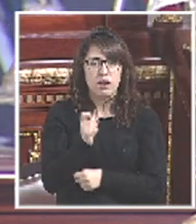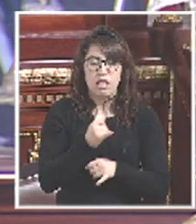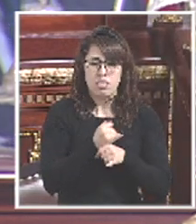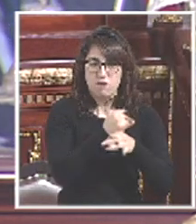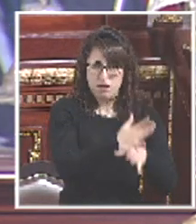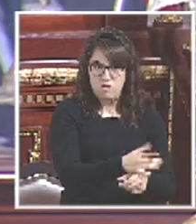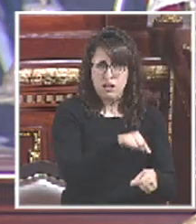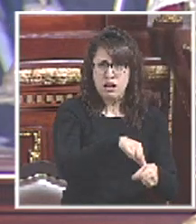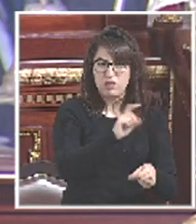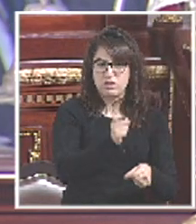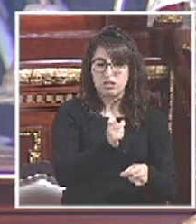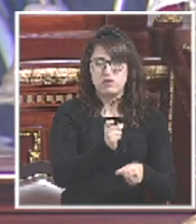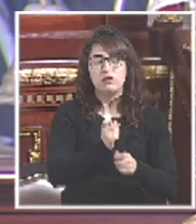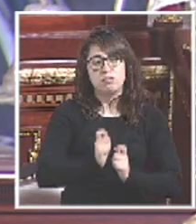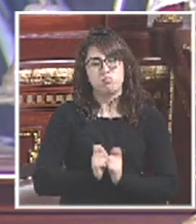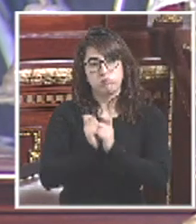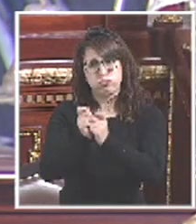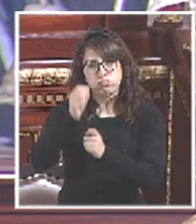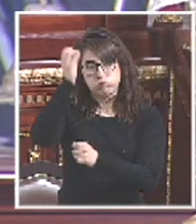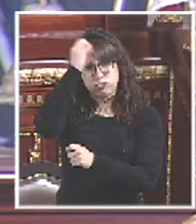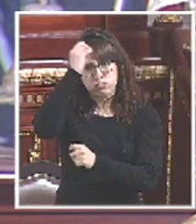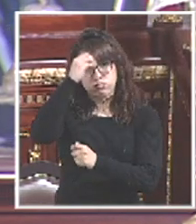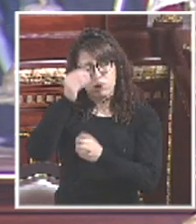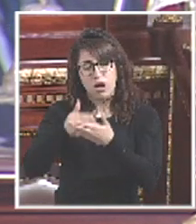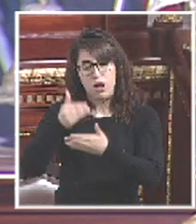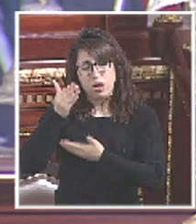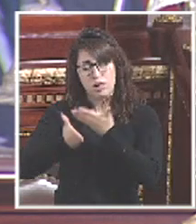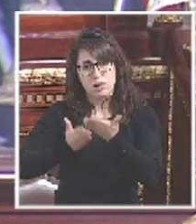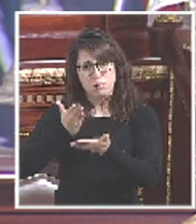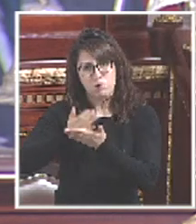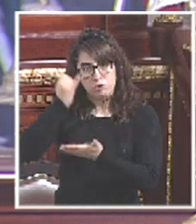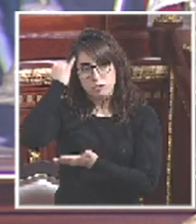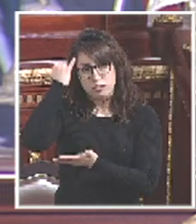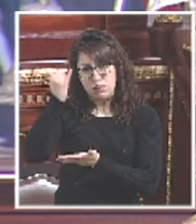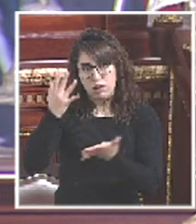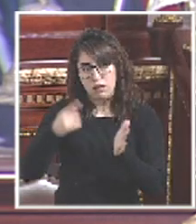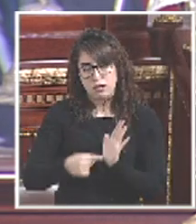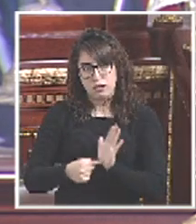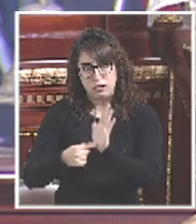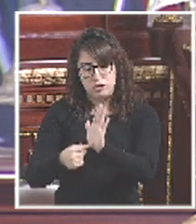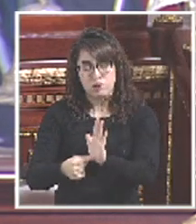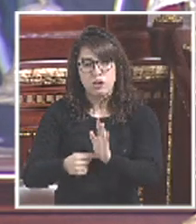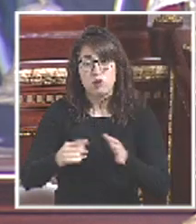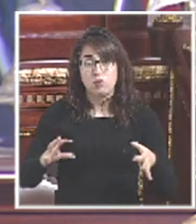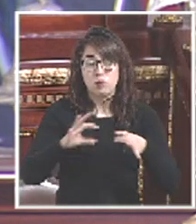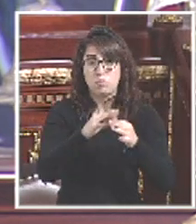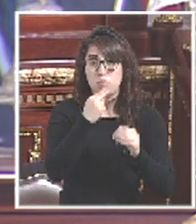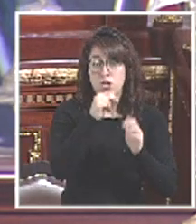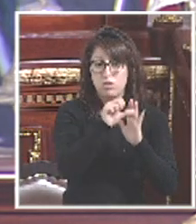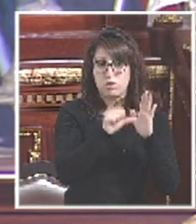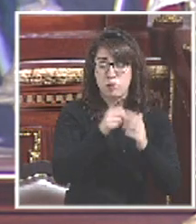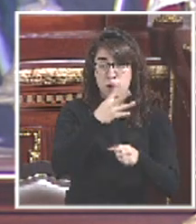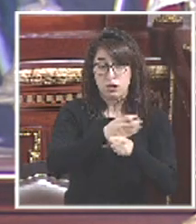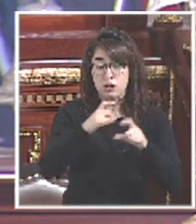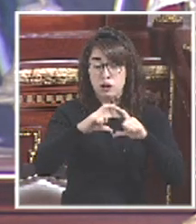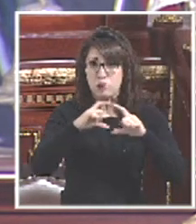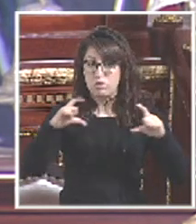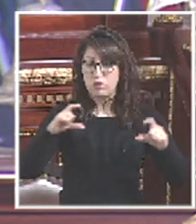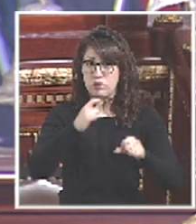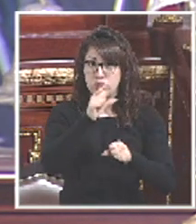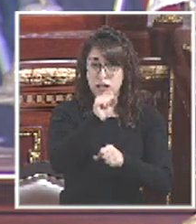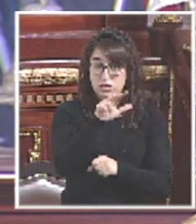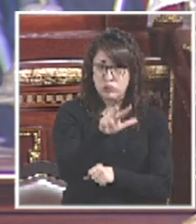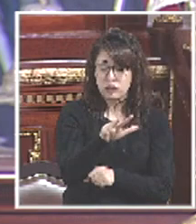cual da una opinión a una iniciativa ciudadana, con fundamento en el artículo 4, fracción 48 y